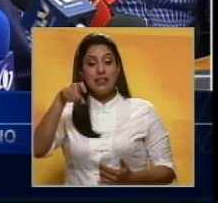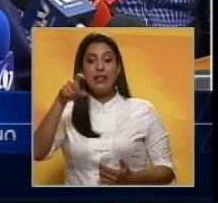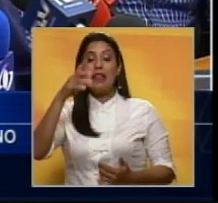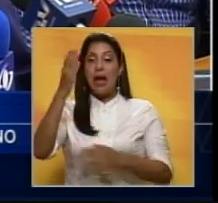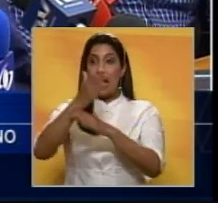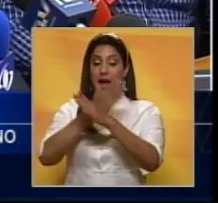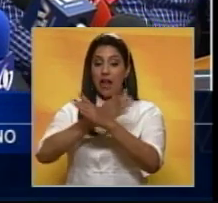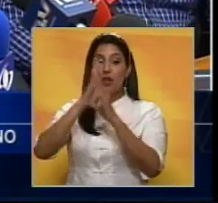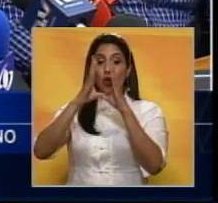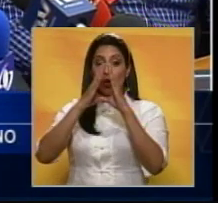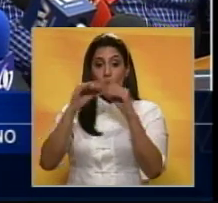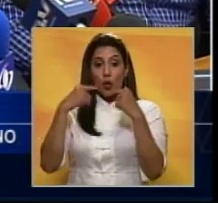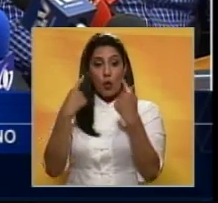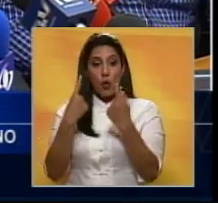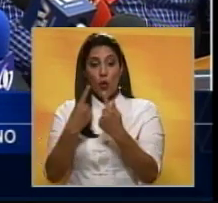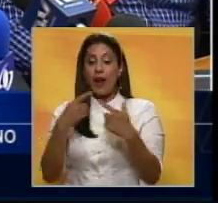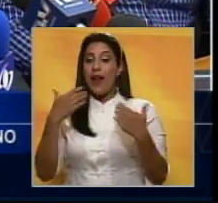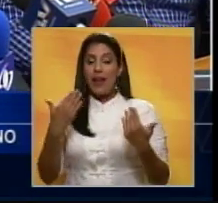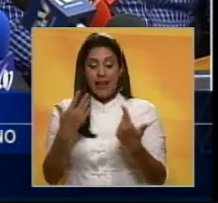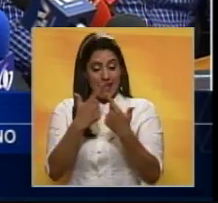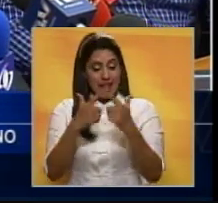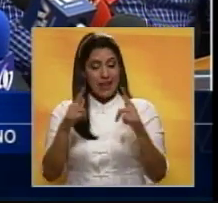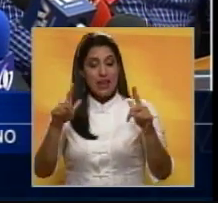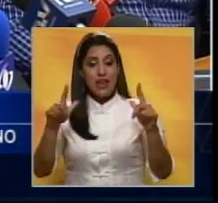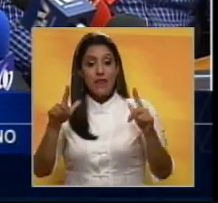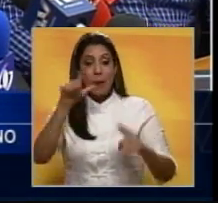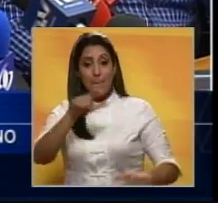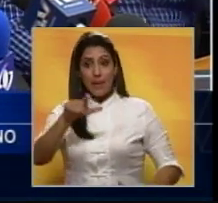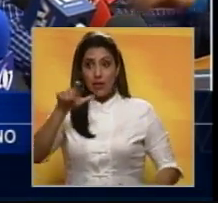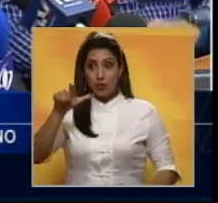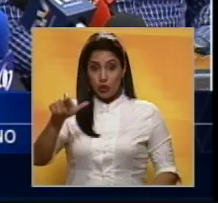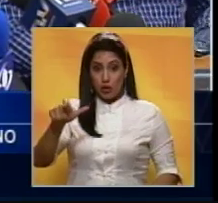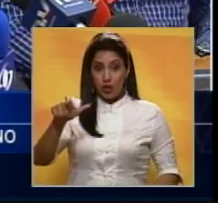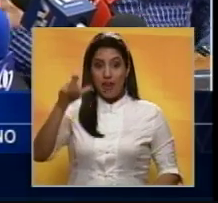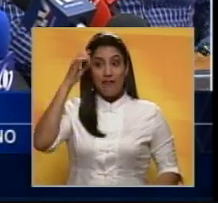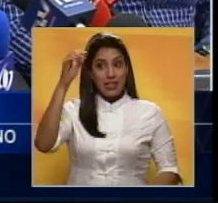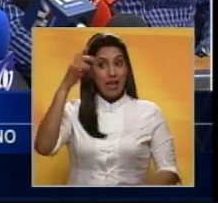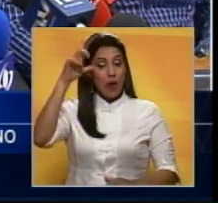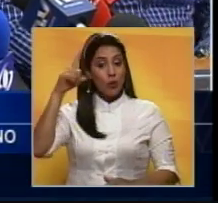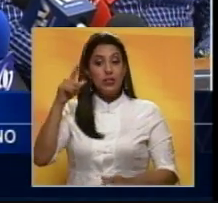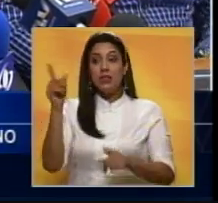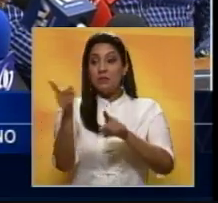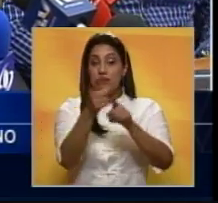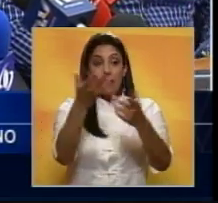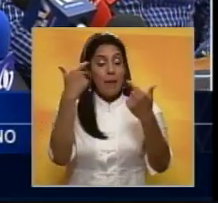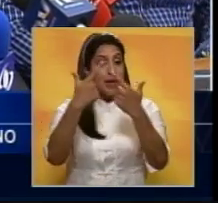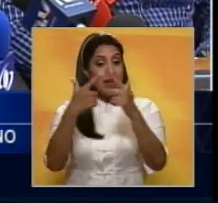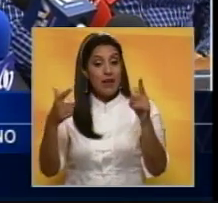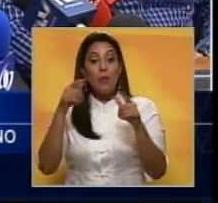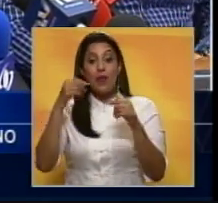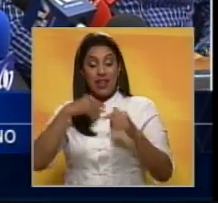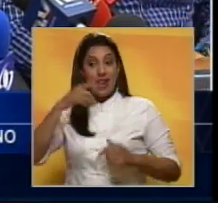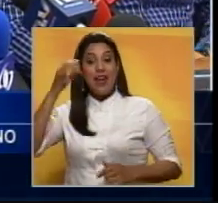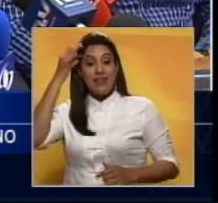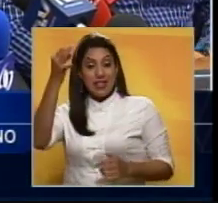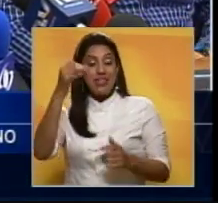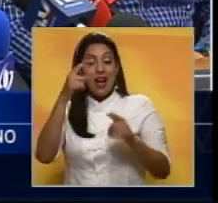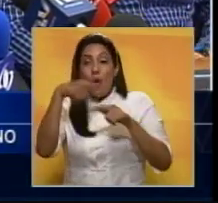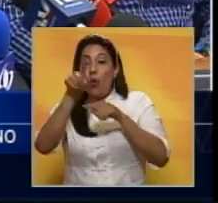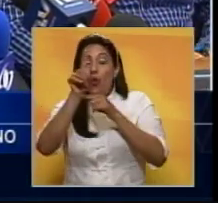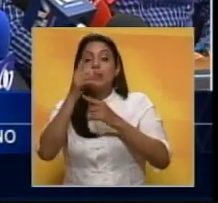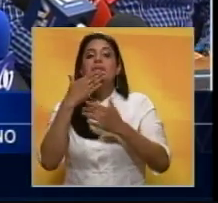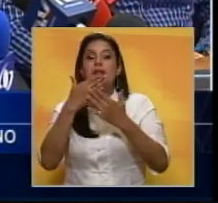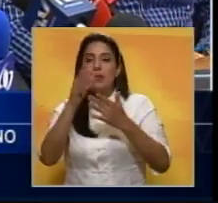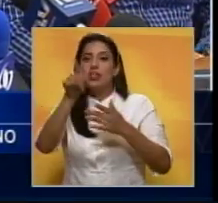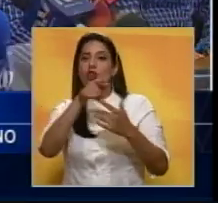como ha ocurrido en todos estos casos, la libertad de las personas, que es la que investiga, que es la que puede determinar realmente